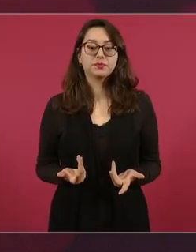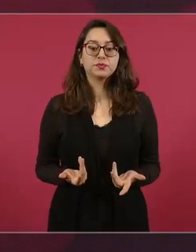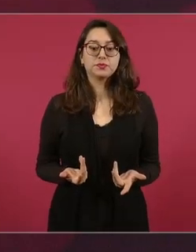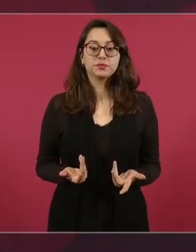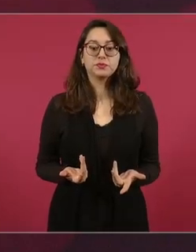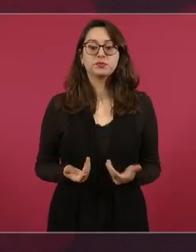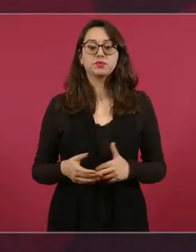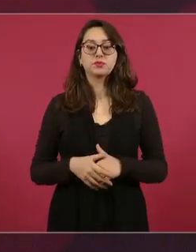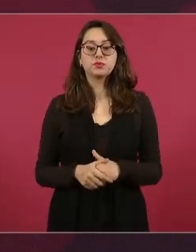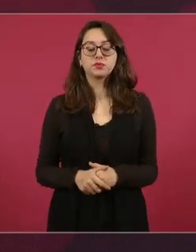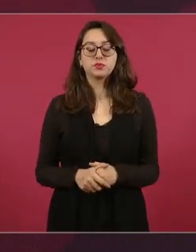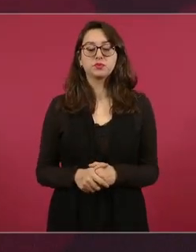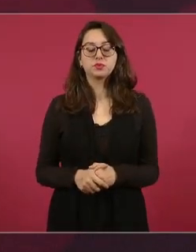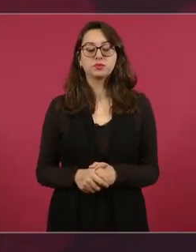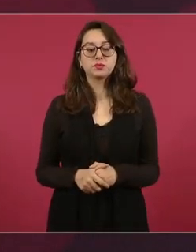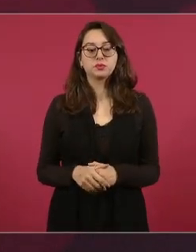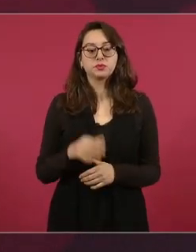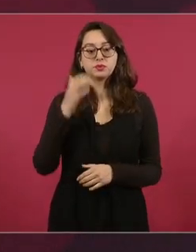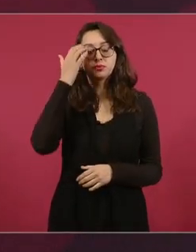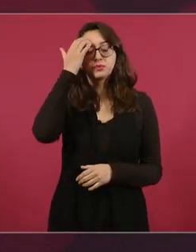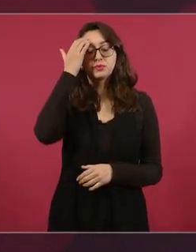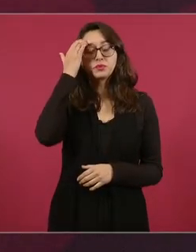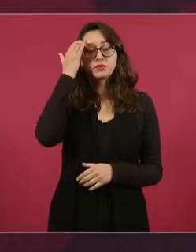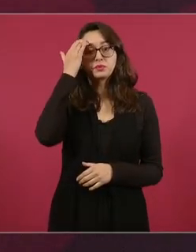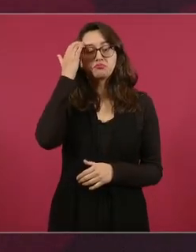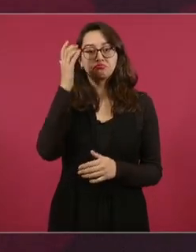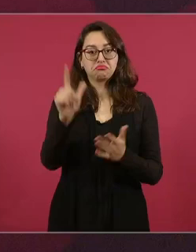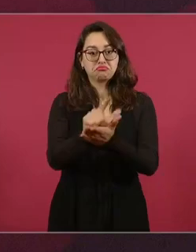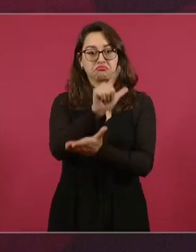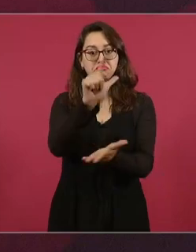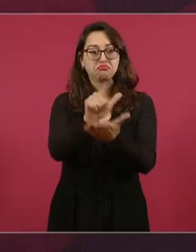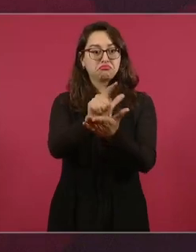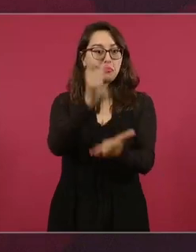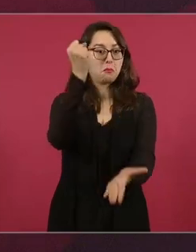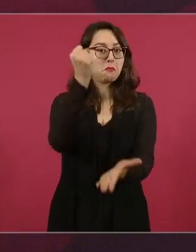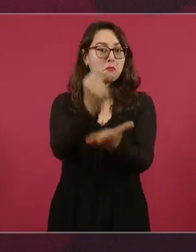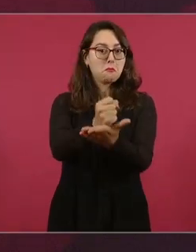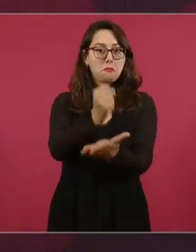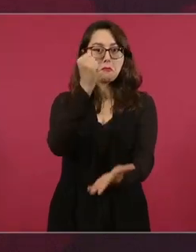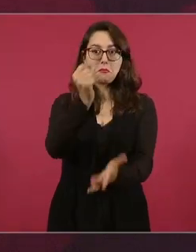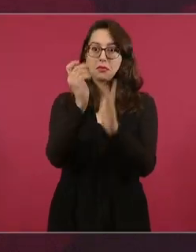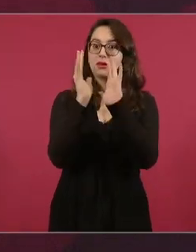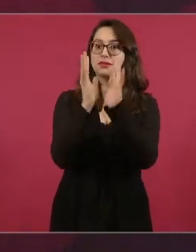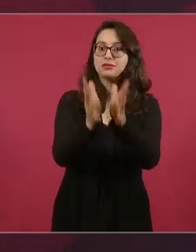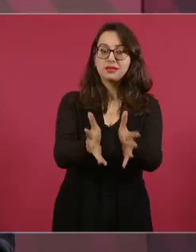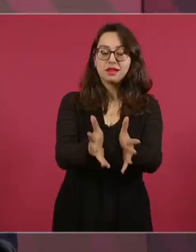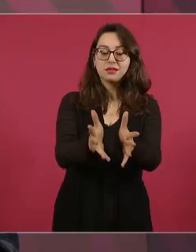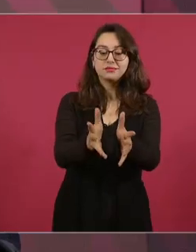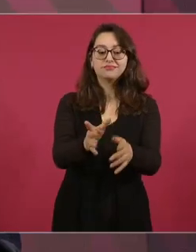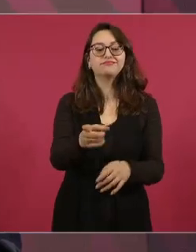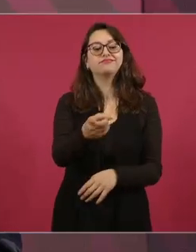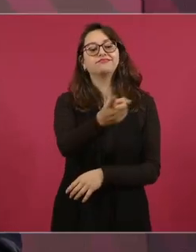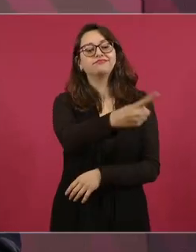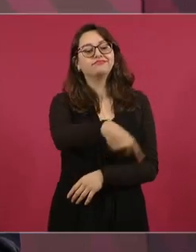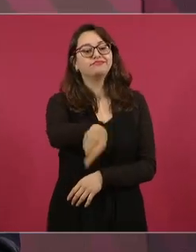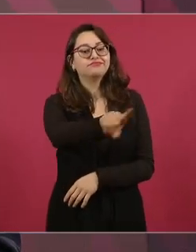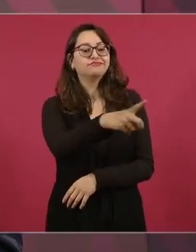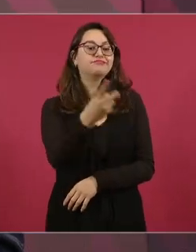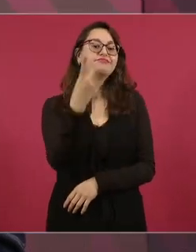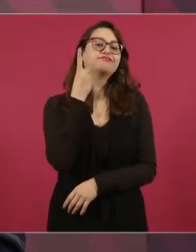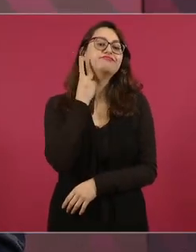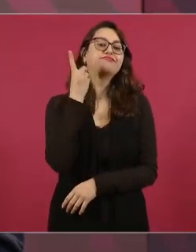presentan los adversarios conservadores un recurso de